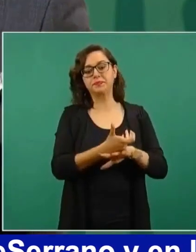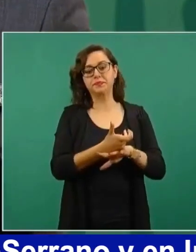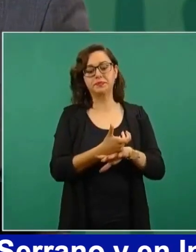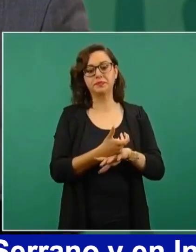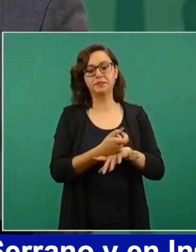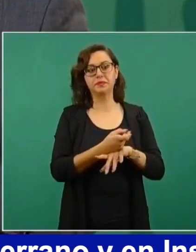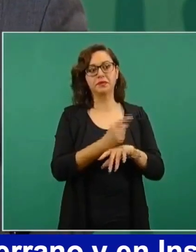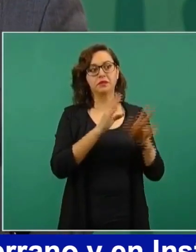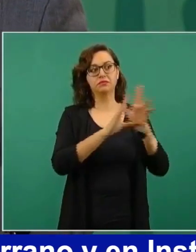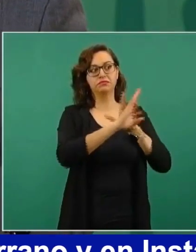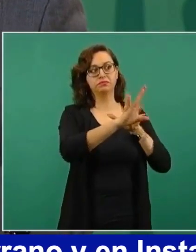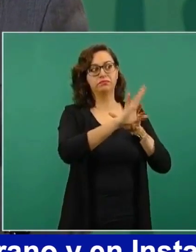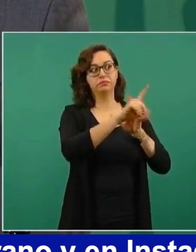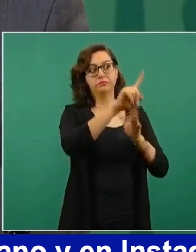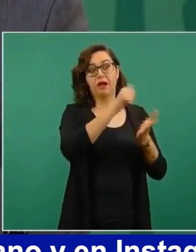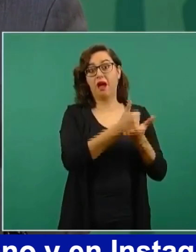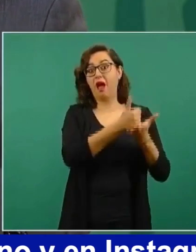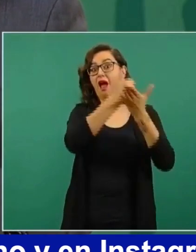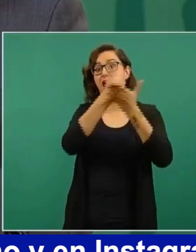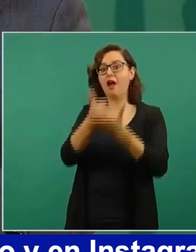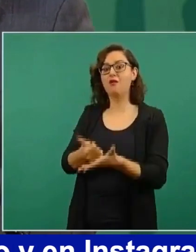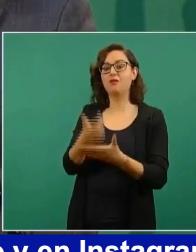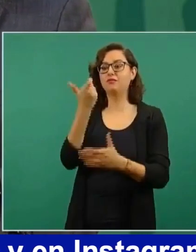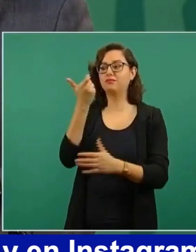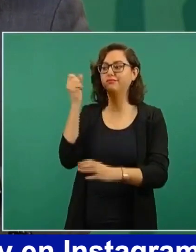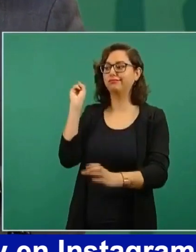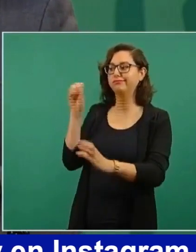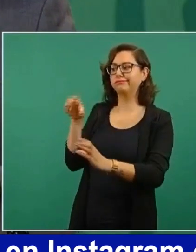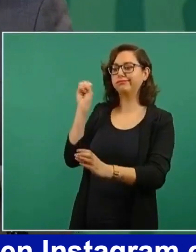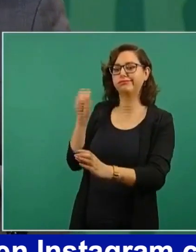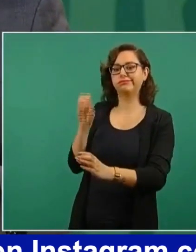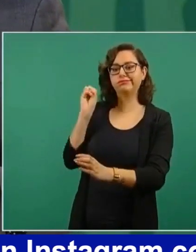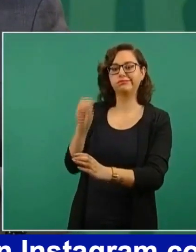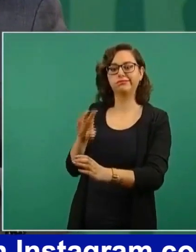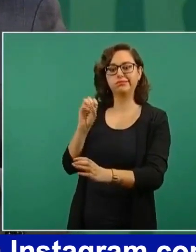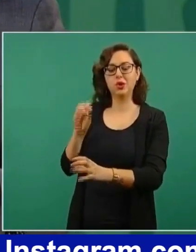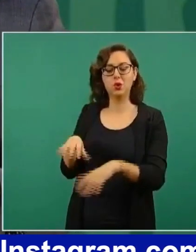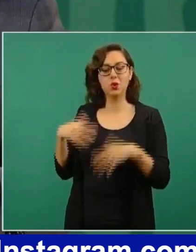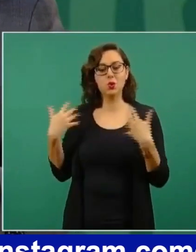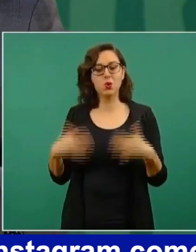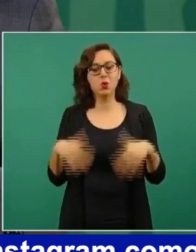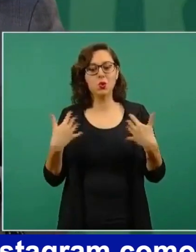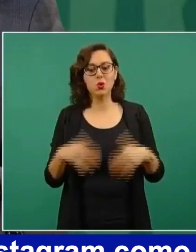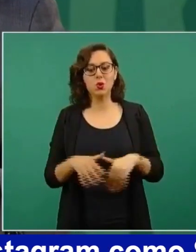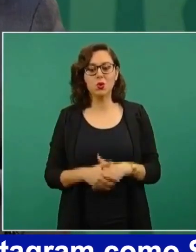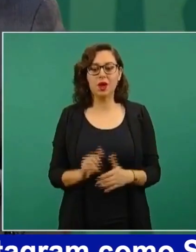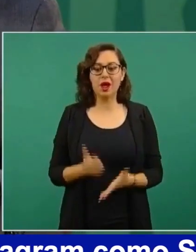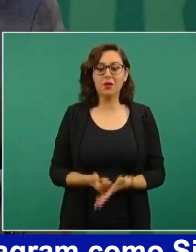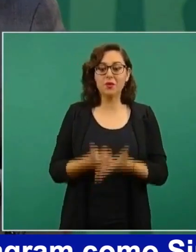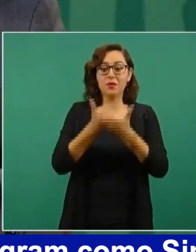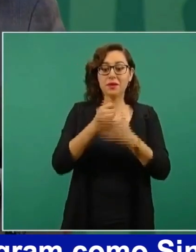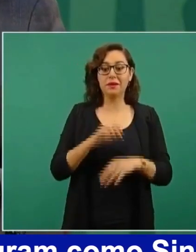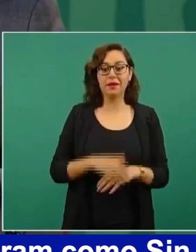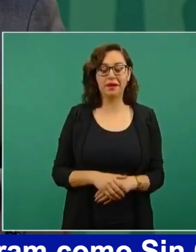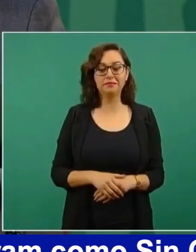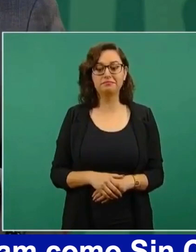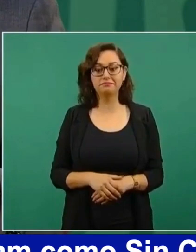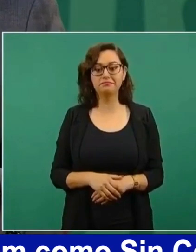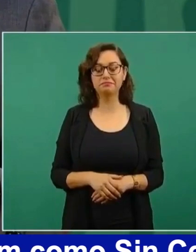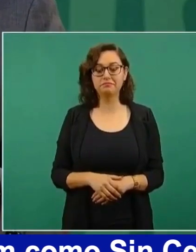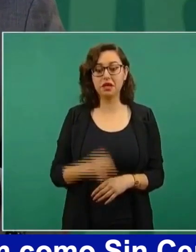la situación, porque imagínense si la gente no sale a buscarse la vida a otras partes.